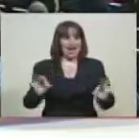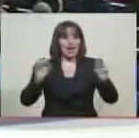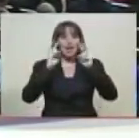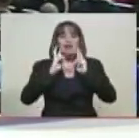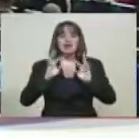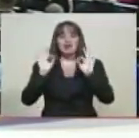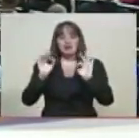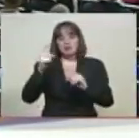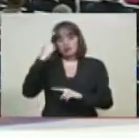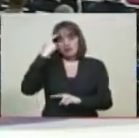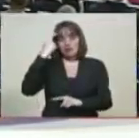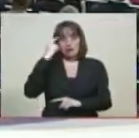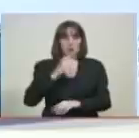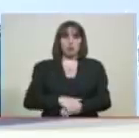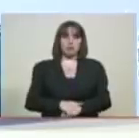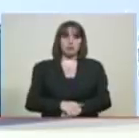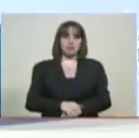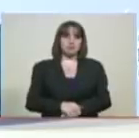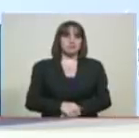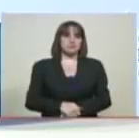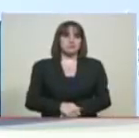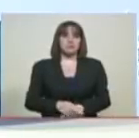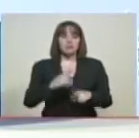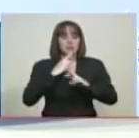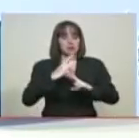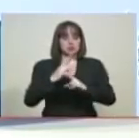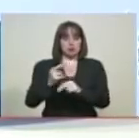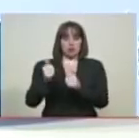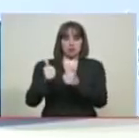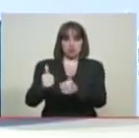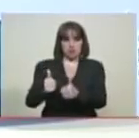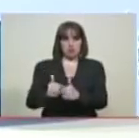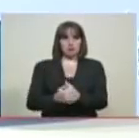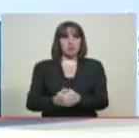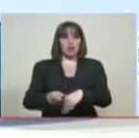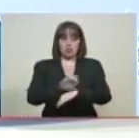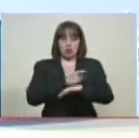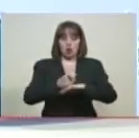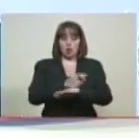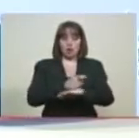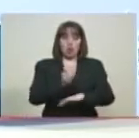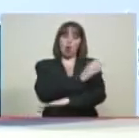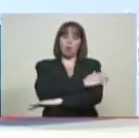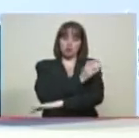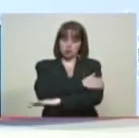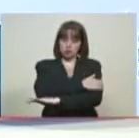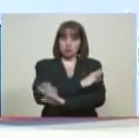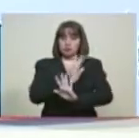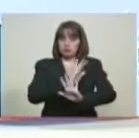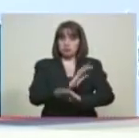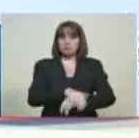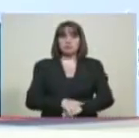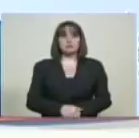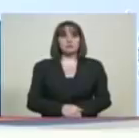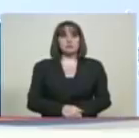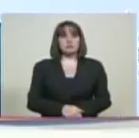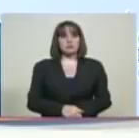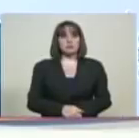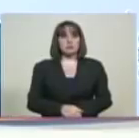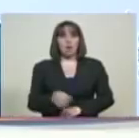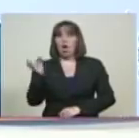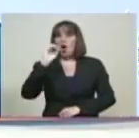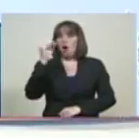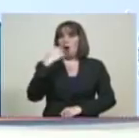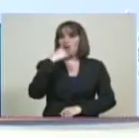de desconocer el resultado electoral de los gobernadores de la oposición o de